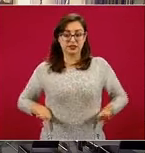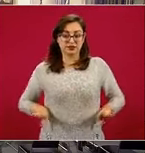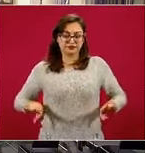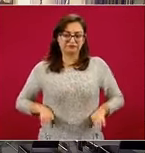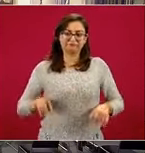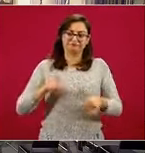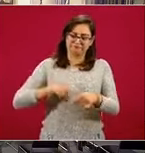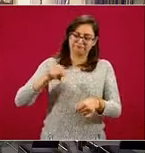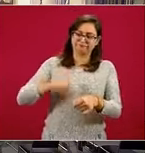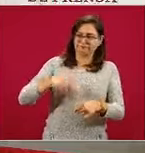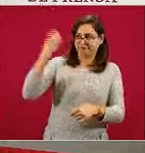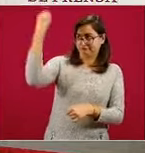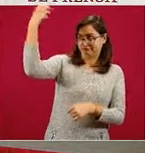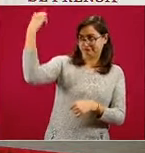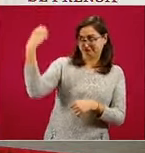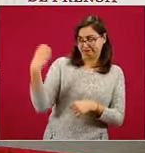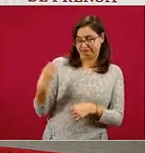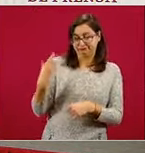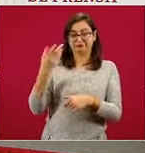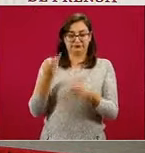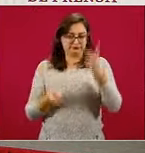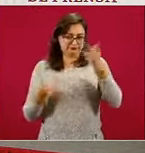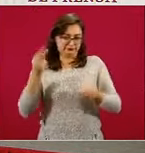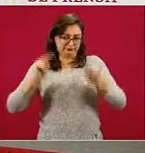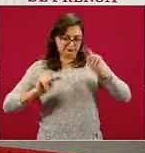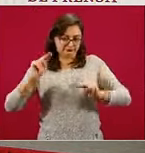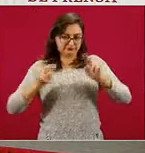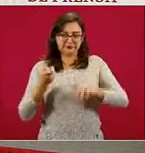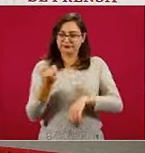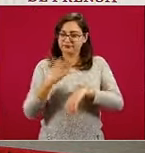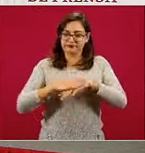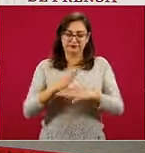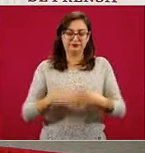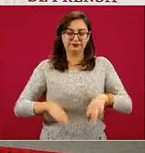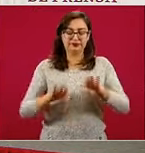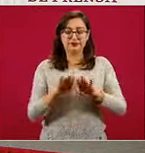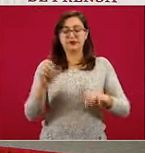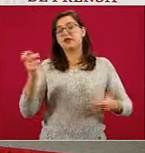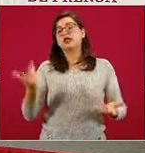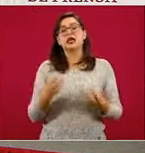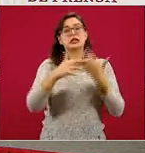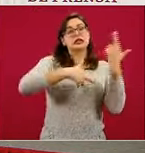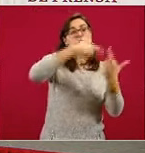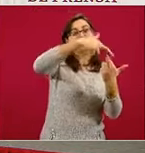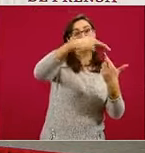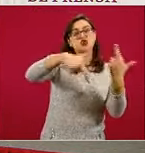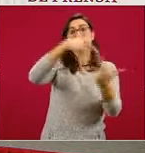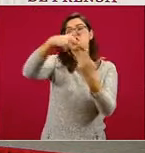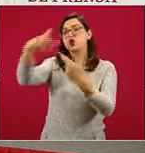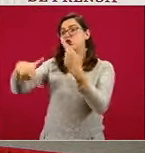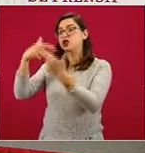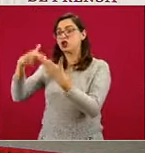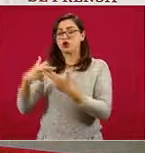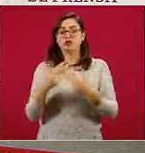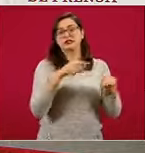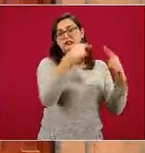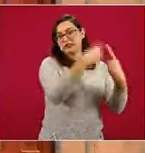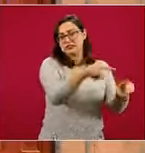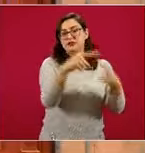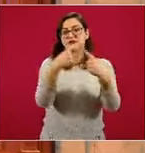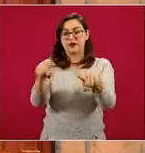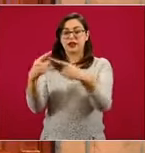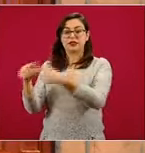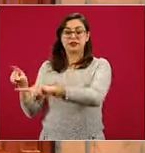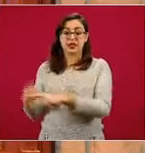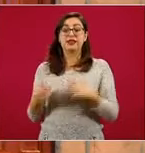riesgo epidémico de COVID. Intervenciones que ahora son regionalizadas para cada entidad federativa, precisamente en